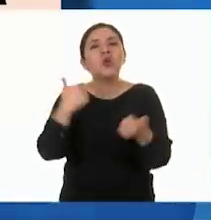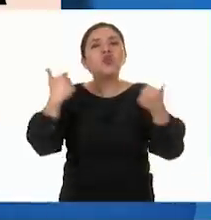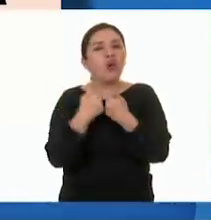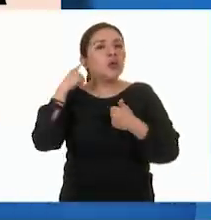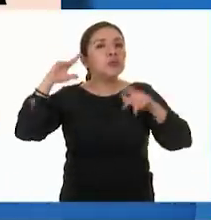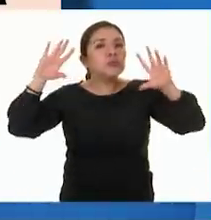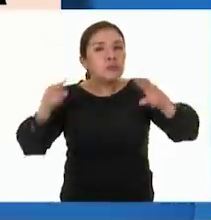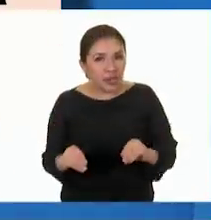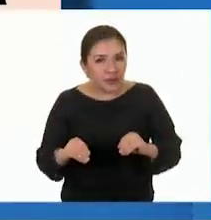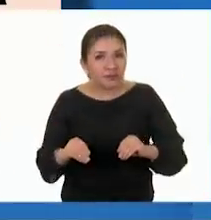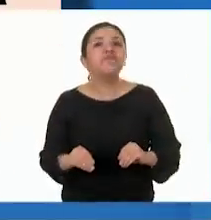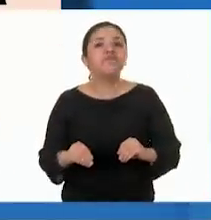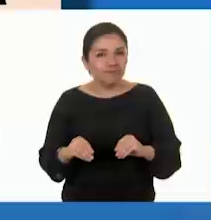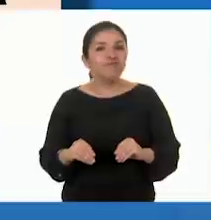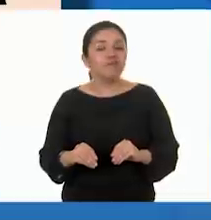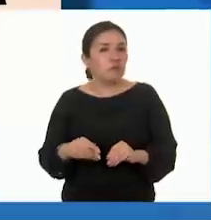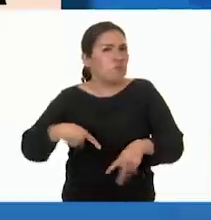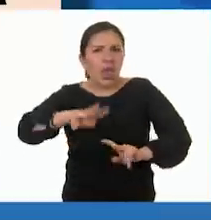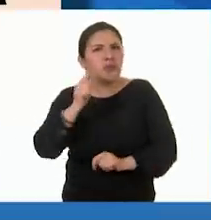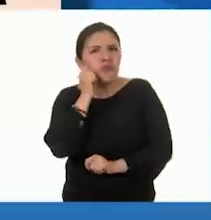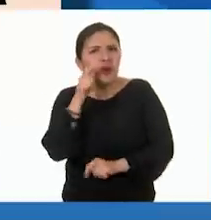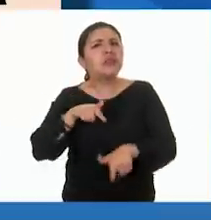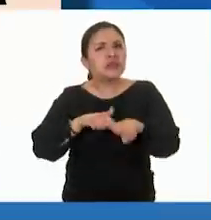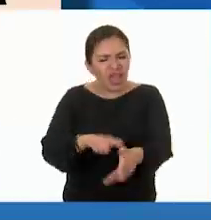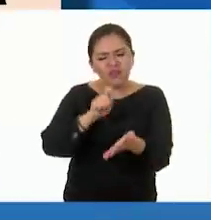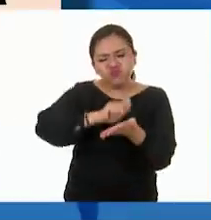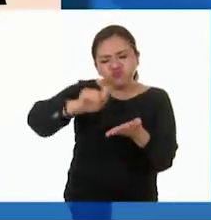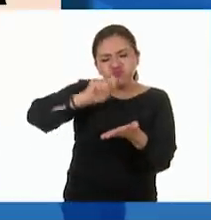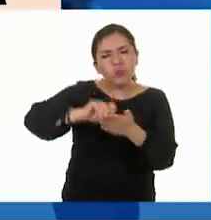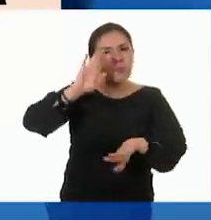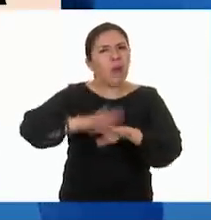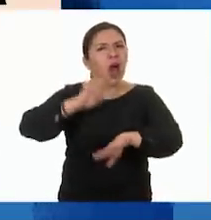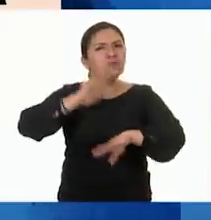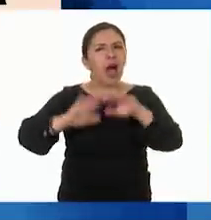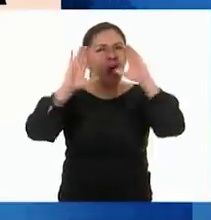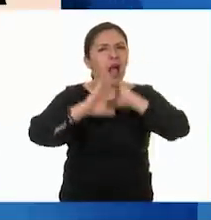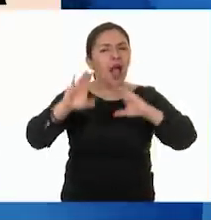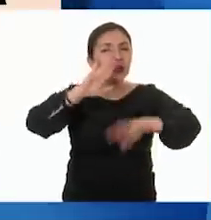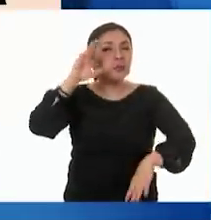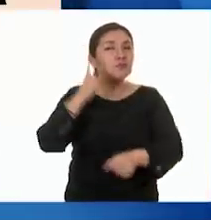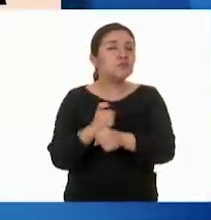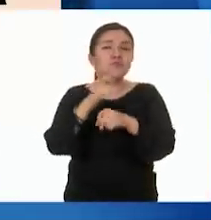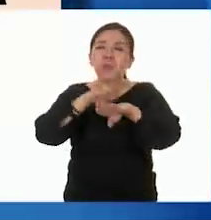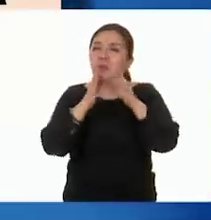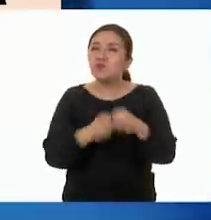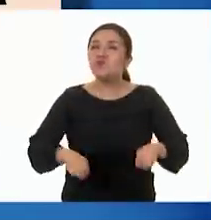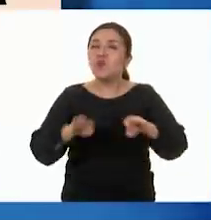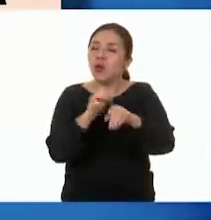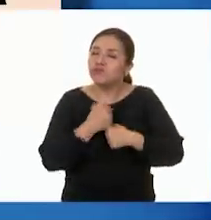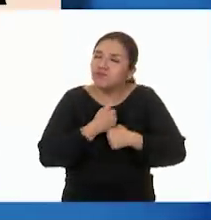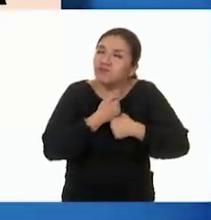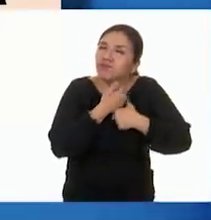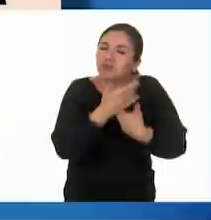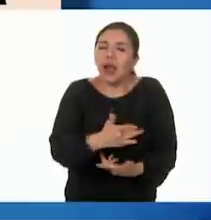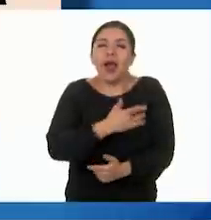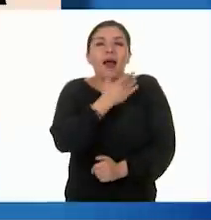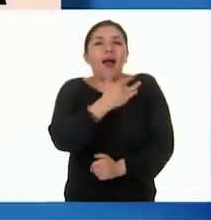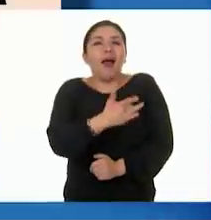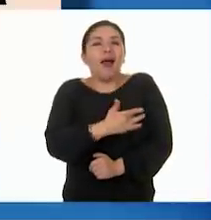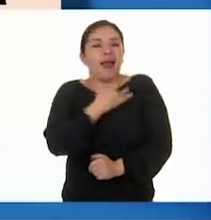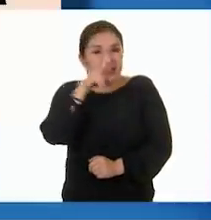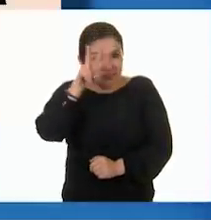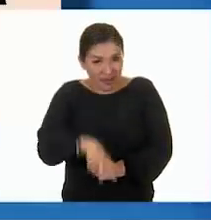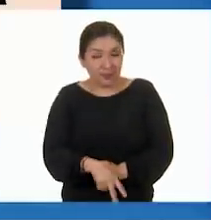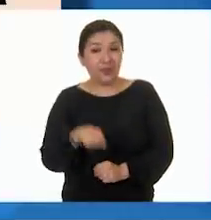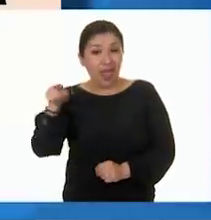sordera? A pesar de ello, siguió componiendo y creando las que fueron quizá sus piezas más expresivas y conmovedoras.